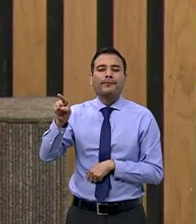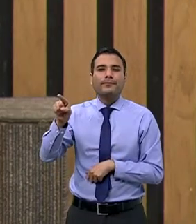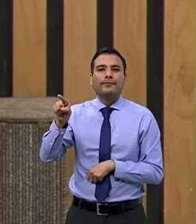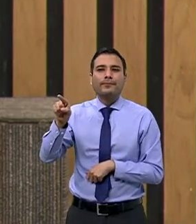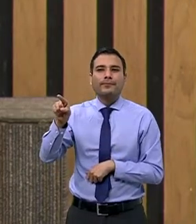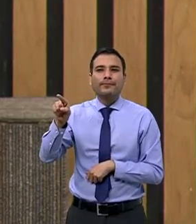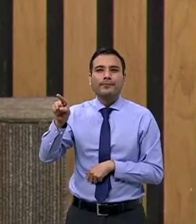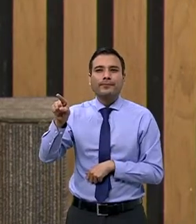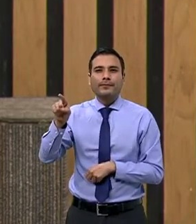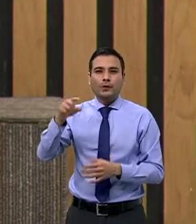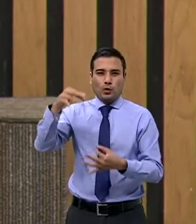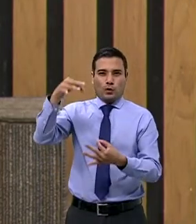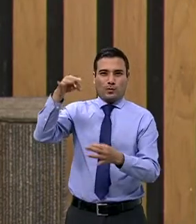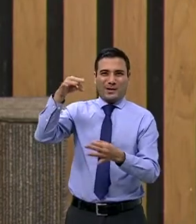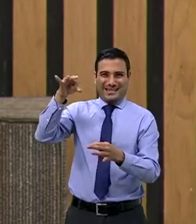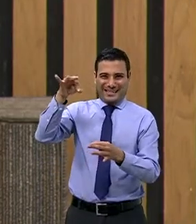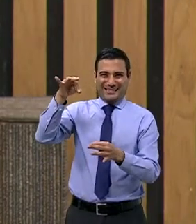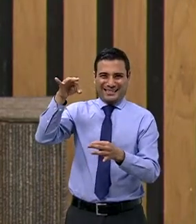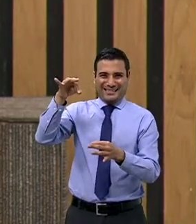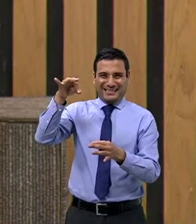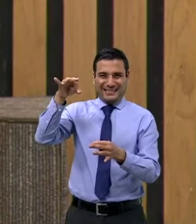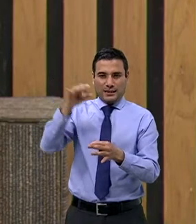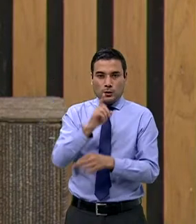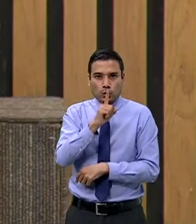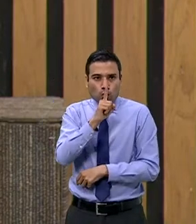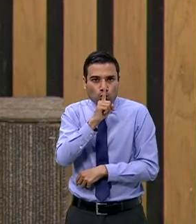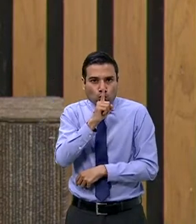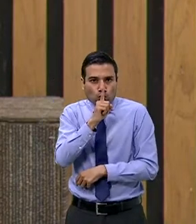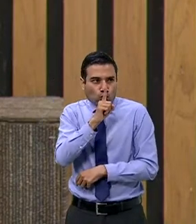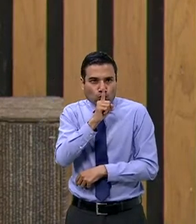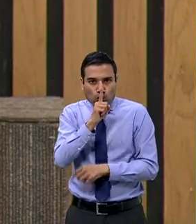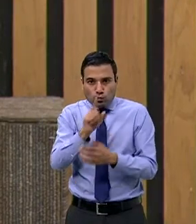boletas para